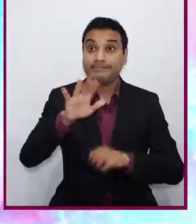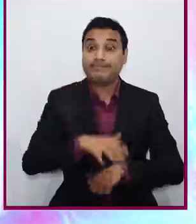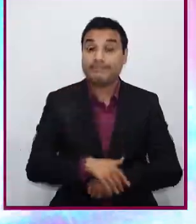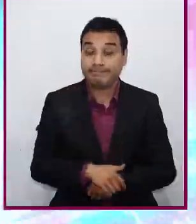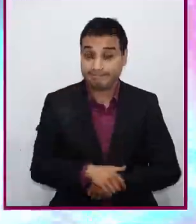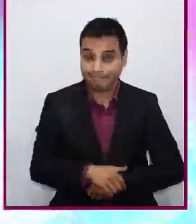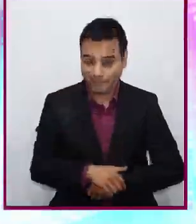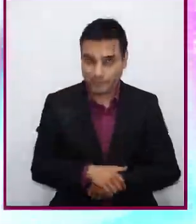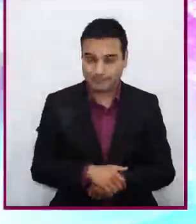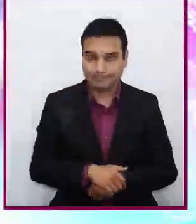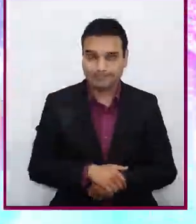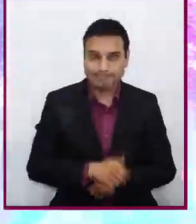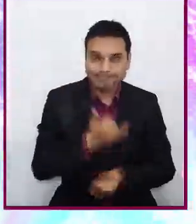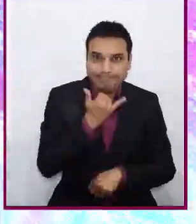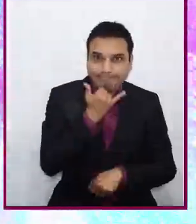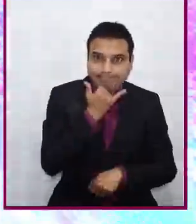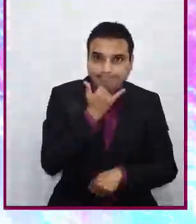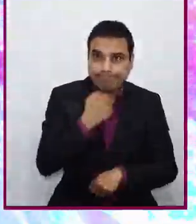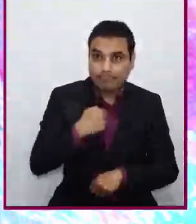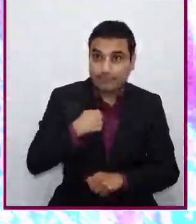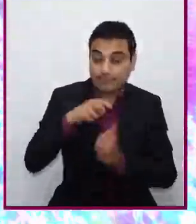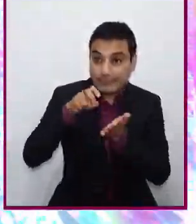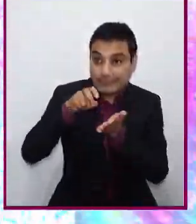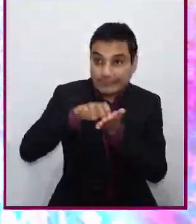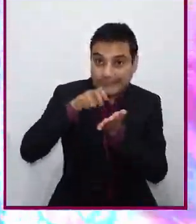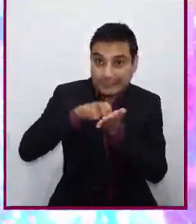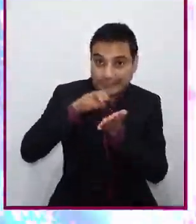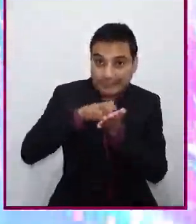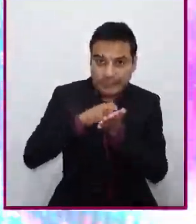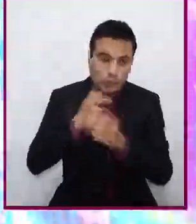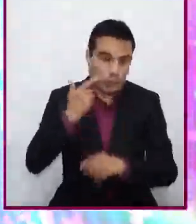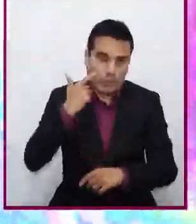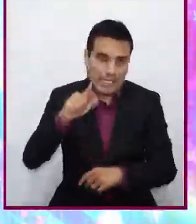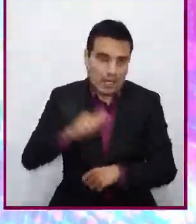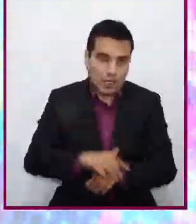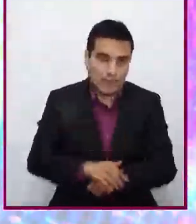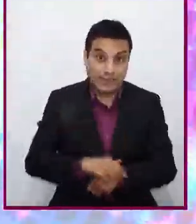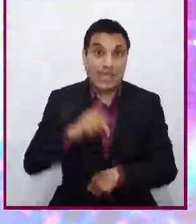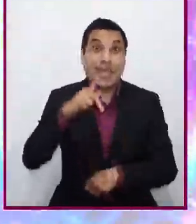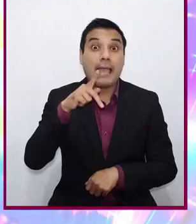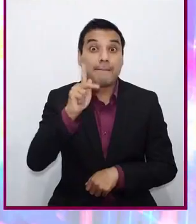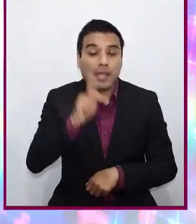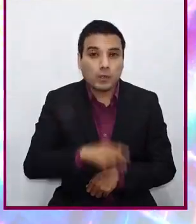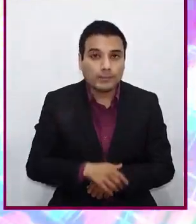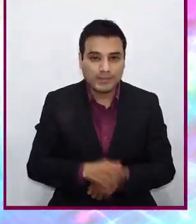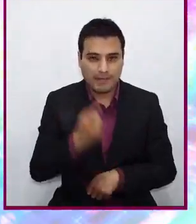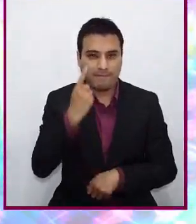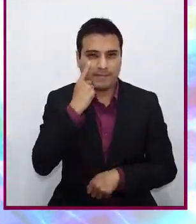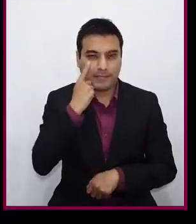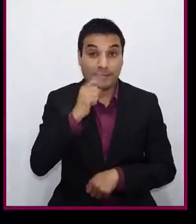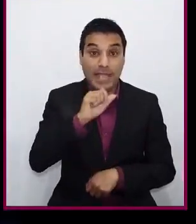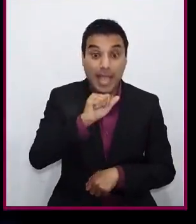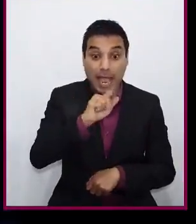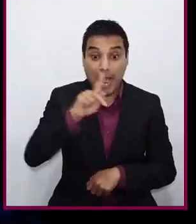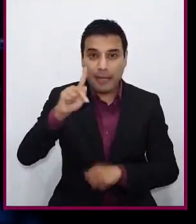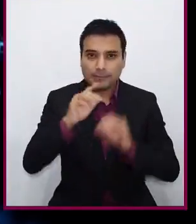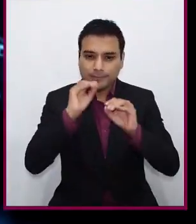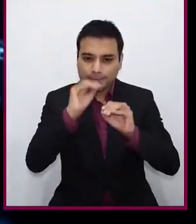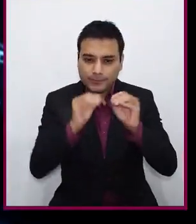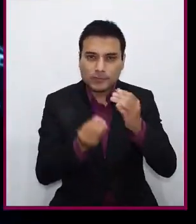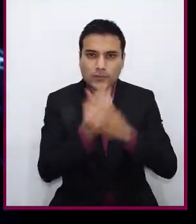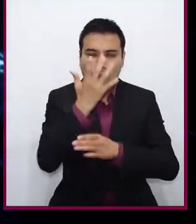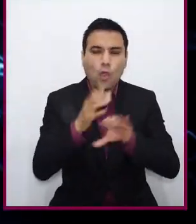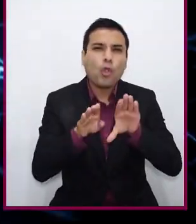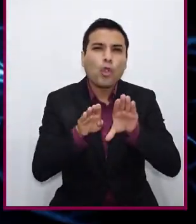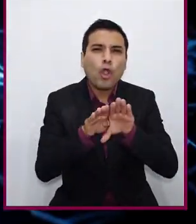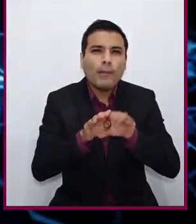pero lo único que necesitan para crear una app de esas es buen gusto mucha clase y no